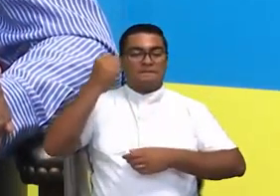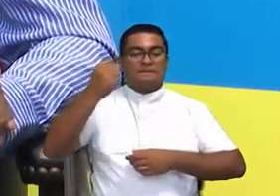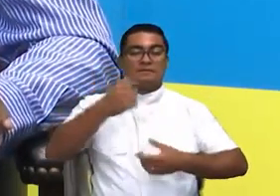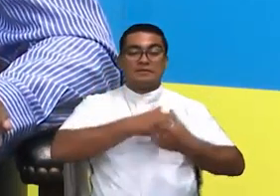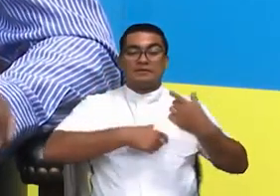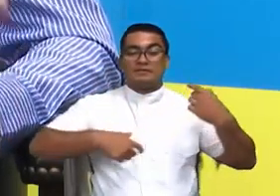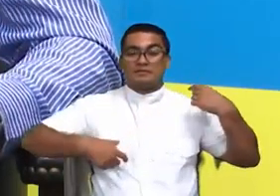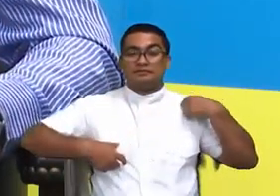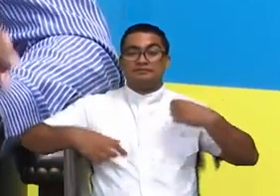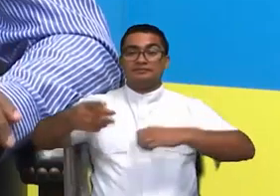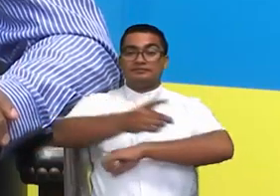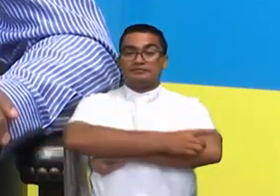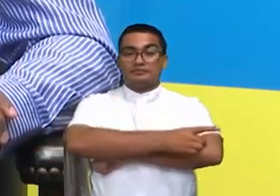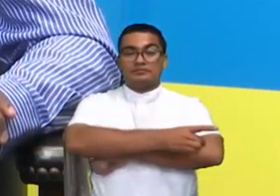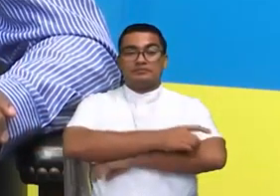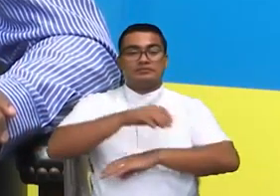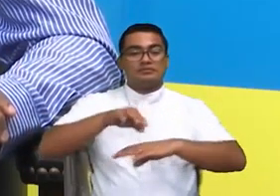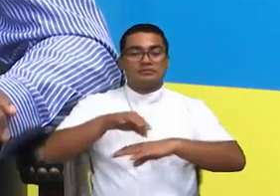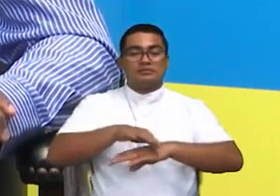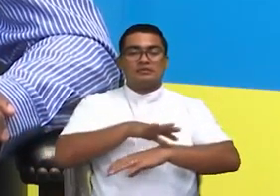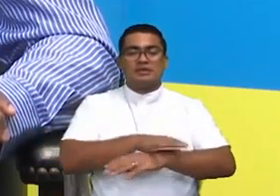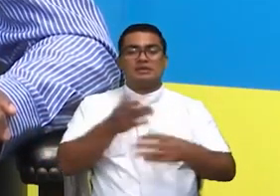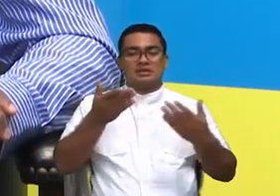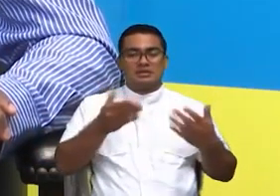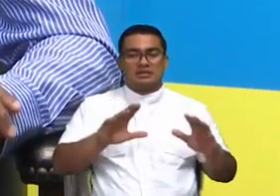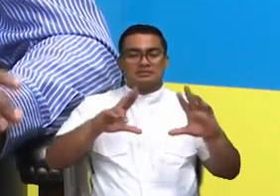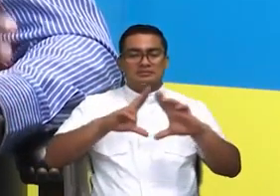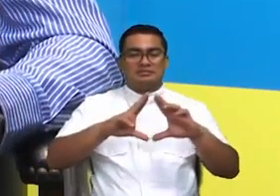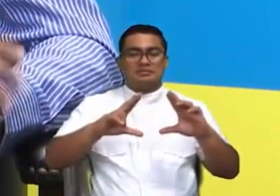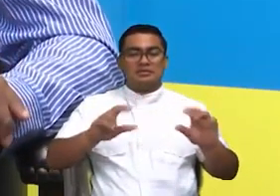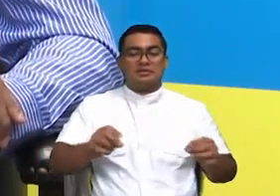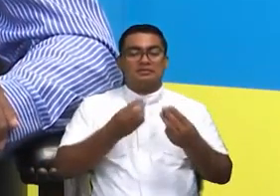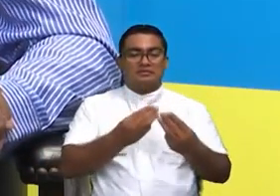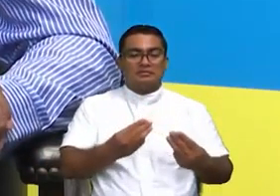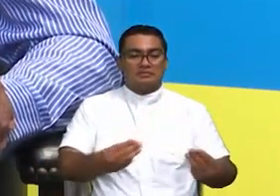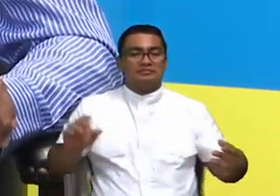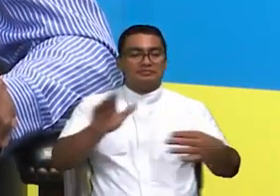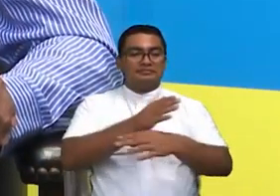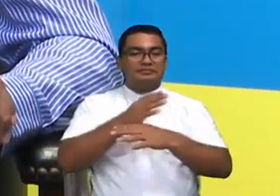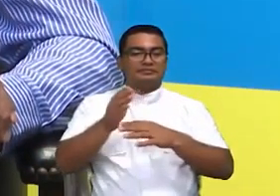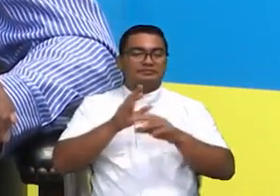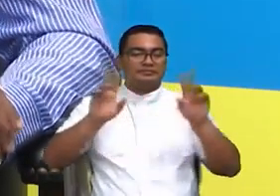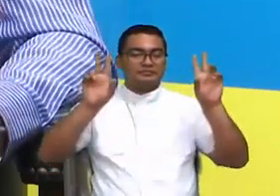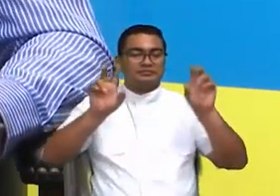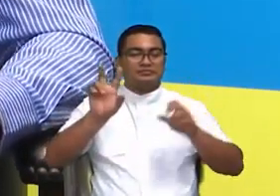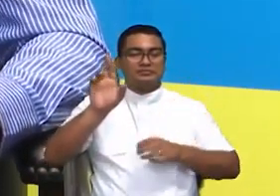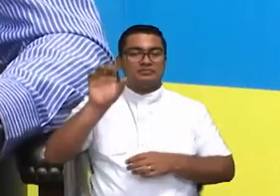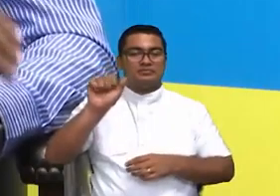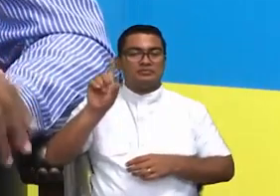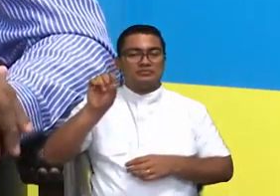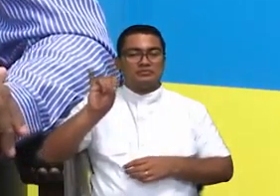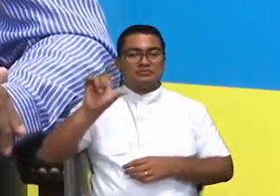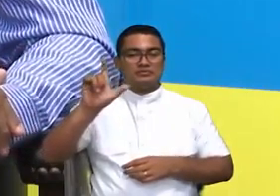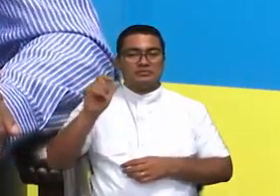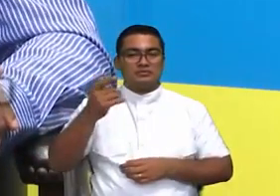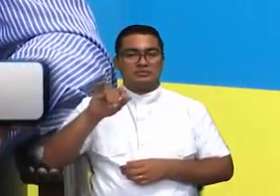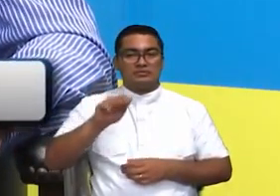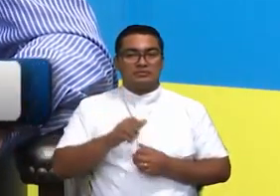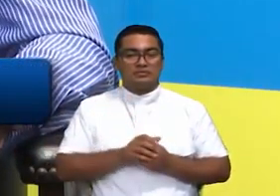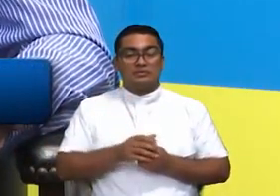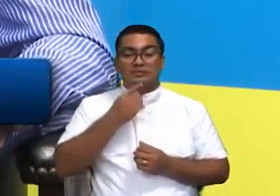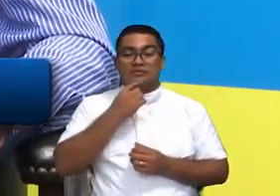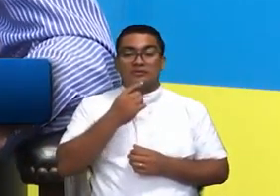Sandinista, que Nicaragua cuenta con estos equipos que forman parte de la radiología. También decíamos que, por ejemplo,